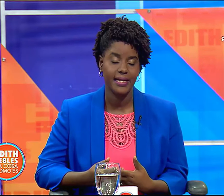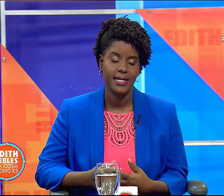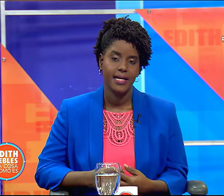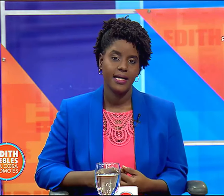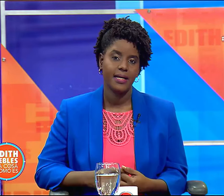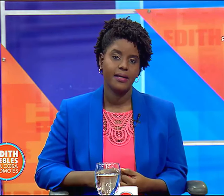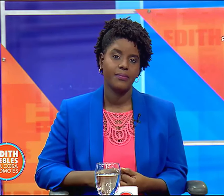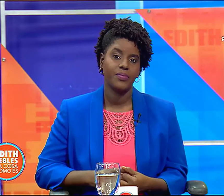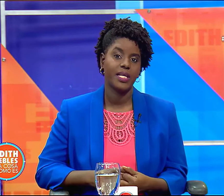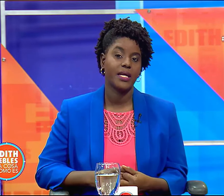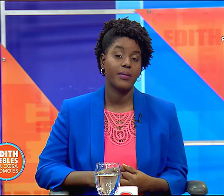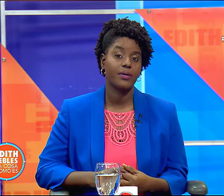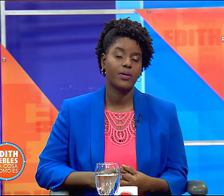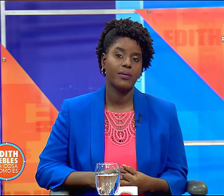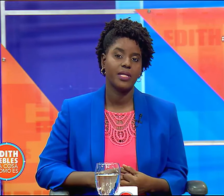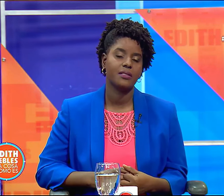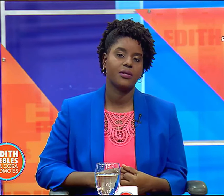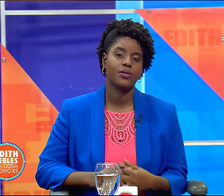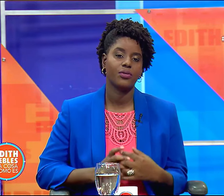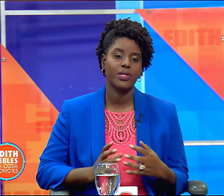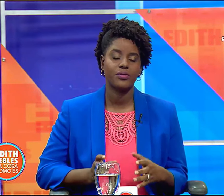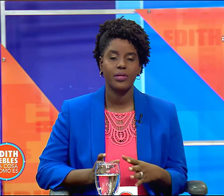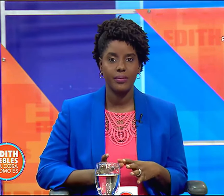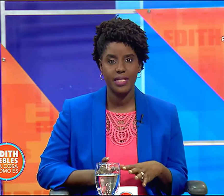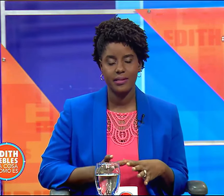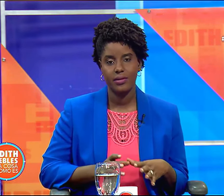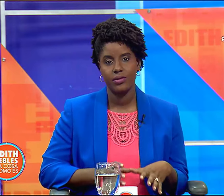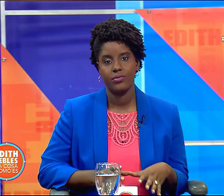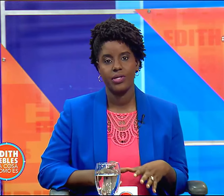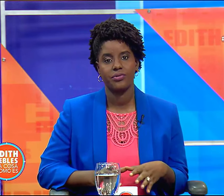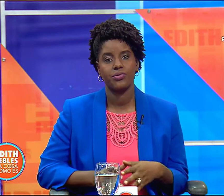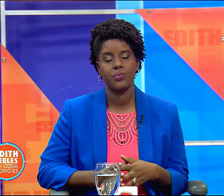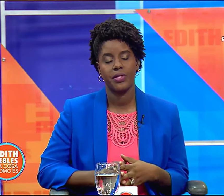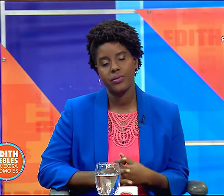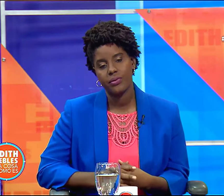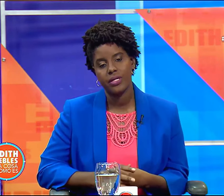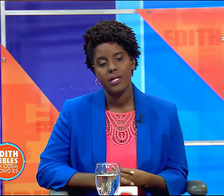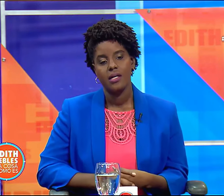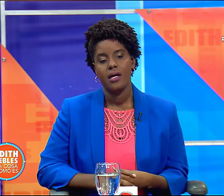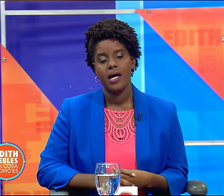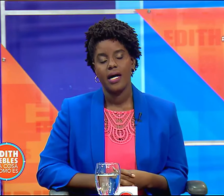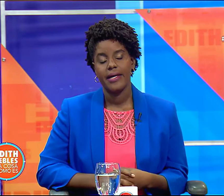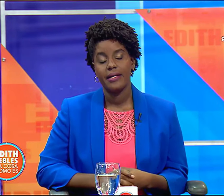implica, tiene que ver con el Ministerio de Educación y el Ministerio de Educación Superior.